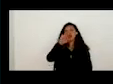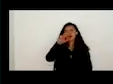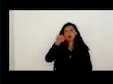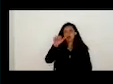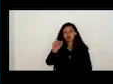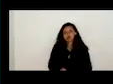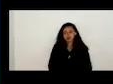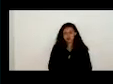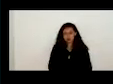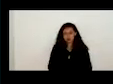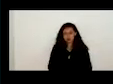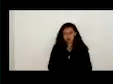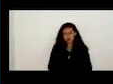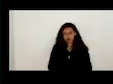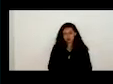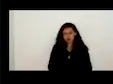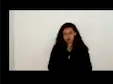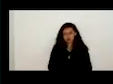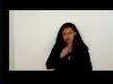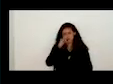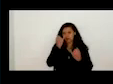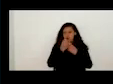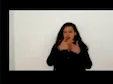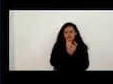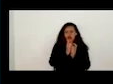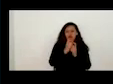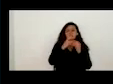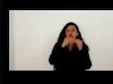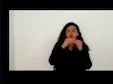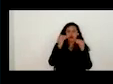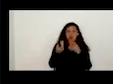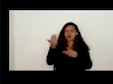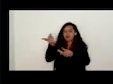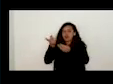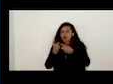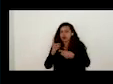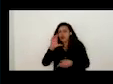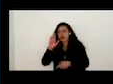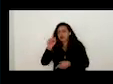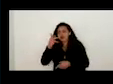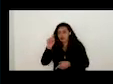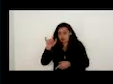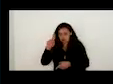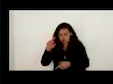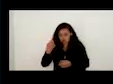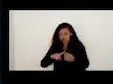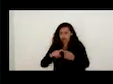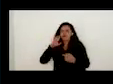Ok, está dentro del grupo de fruta y lo que me va a aportar son carbohidratos, bien, vitaminas y minerales. Muy